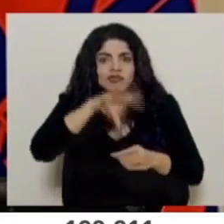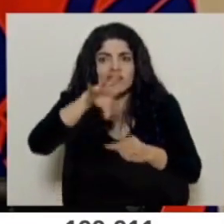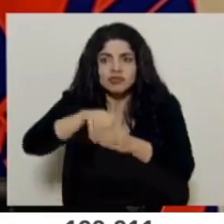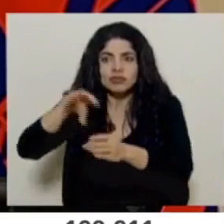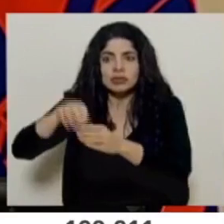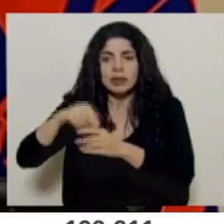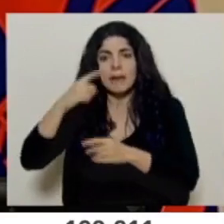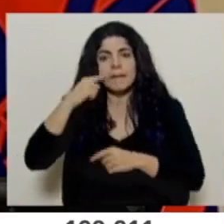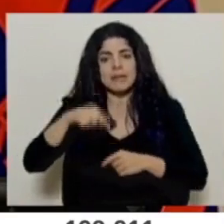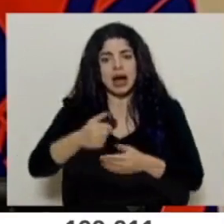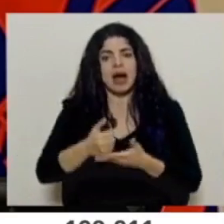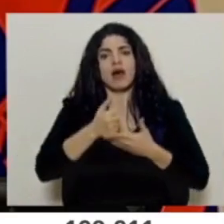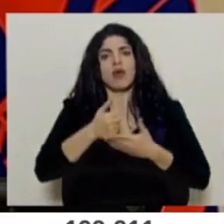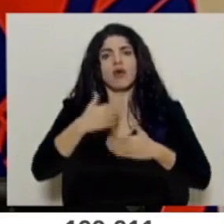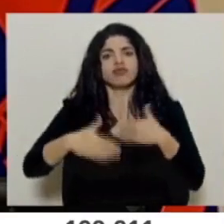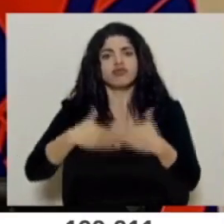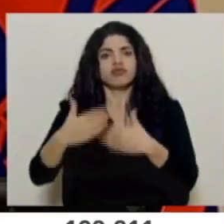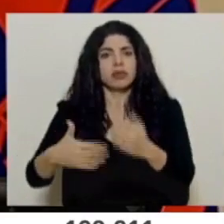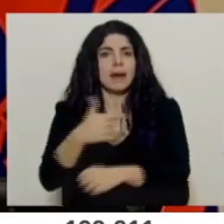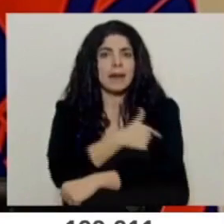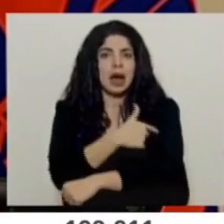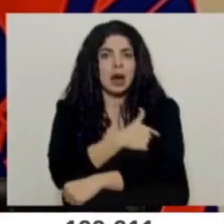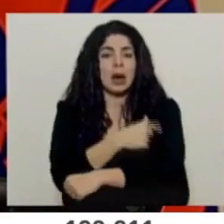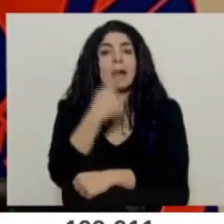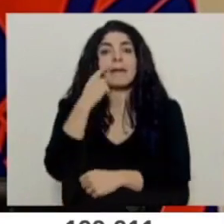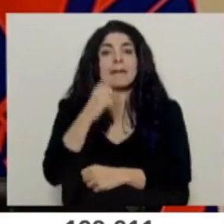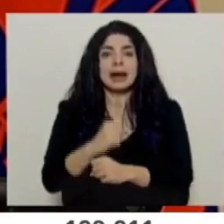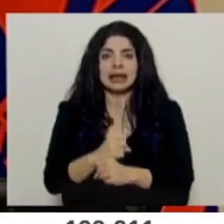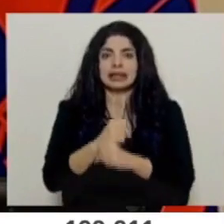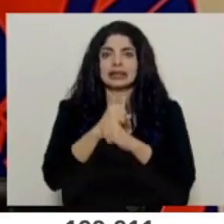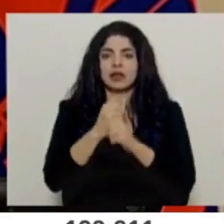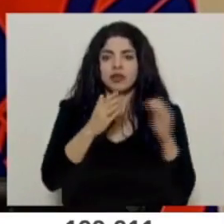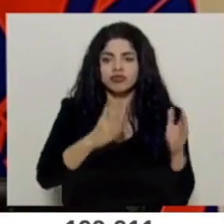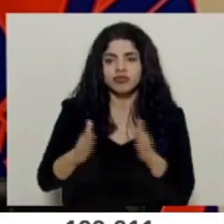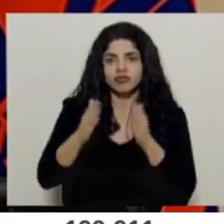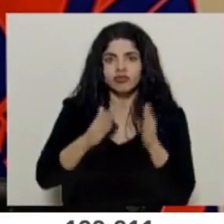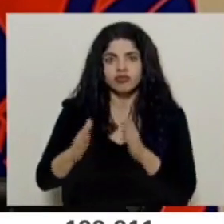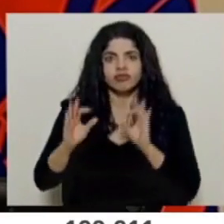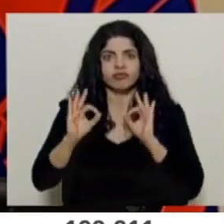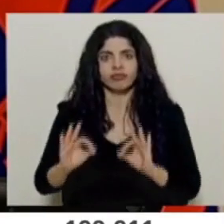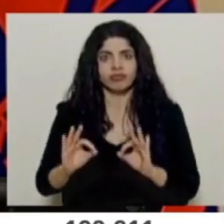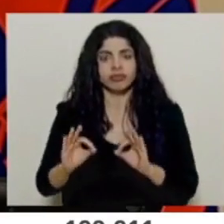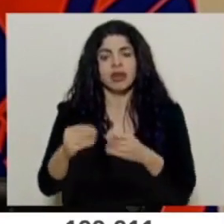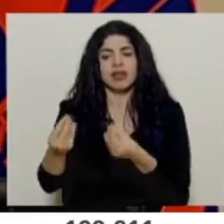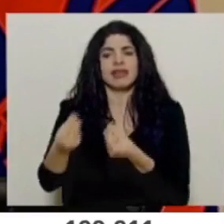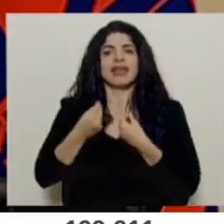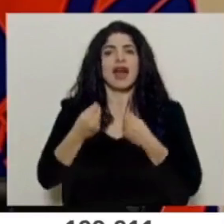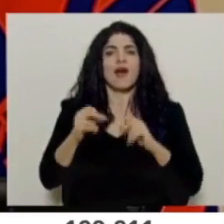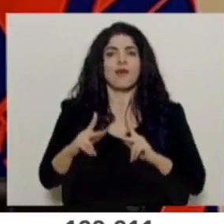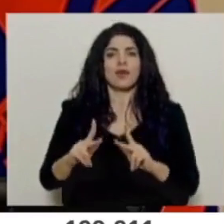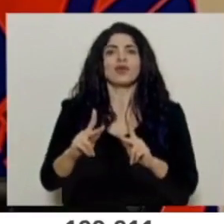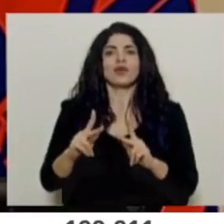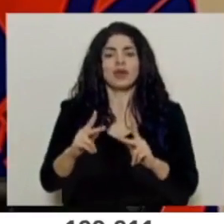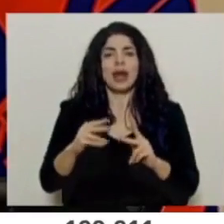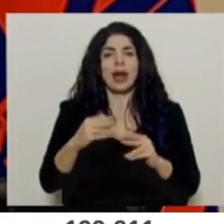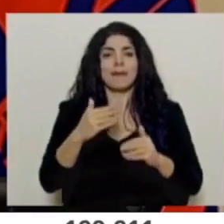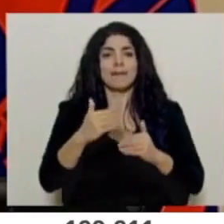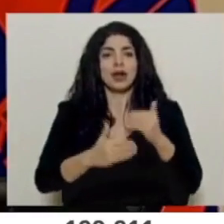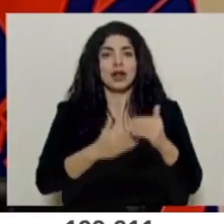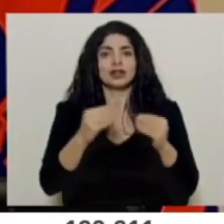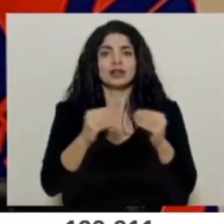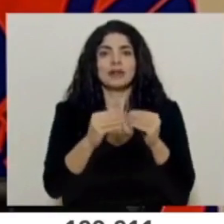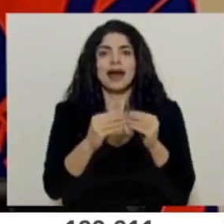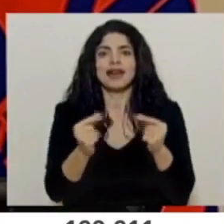avanzar en el proceso de vacunación, para garantizar la logística que nos permita también acelerar ese proceso